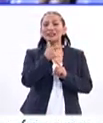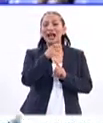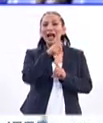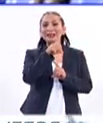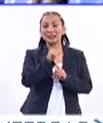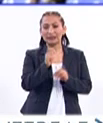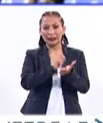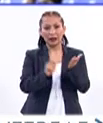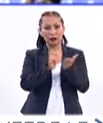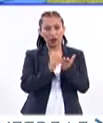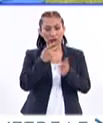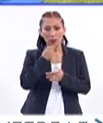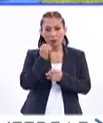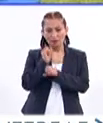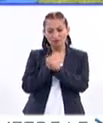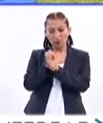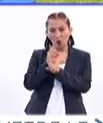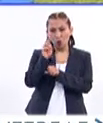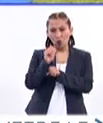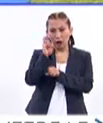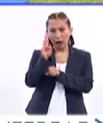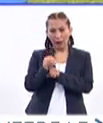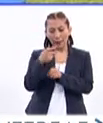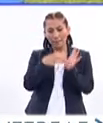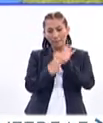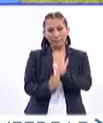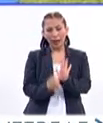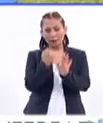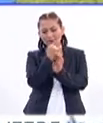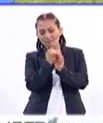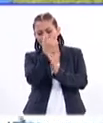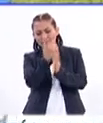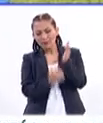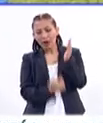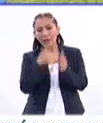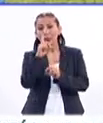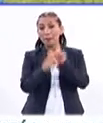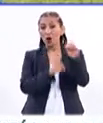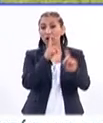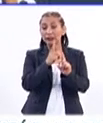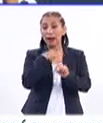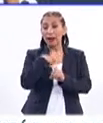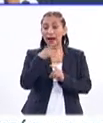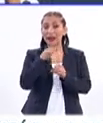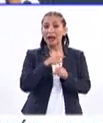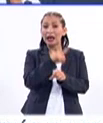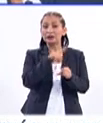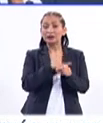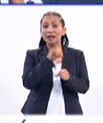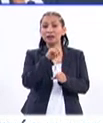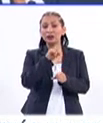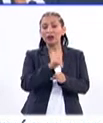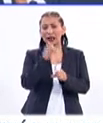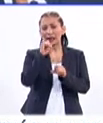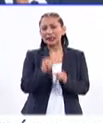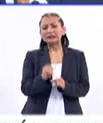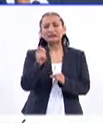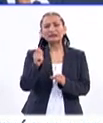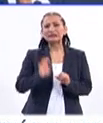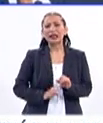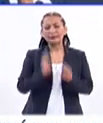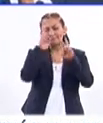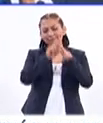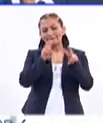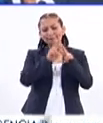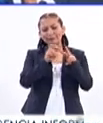Gázquez, escritor e investigador de la UNAM, presentó el estudio Deporte, Nación e Identidad, reflexión sobre